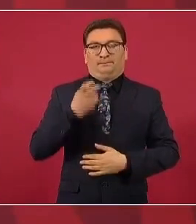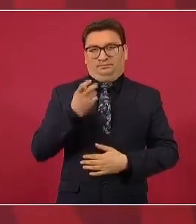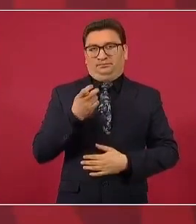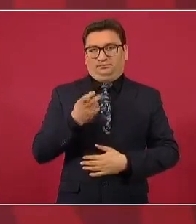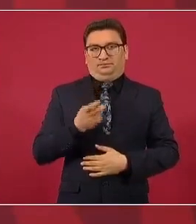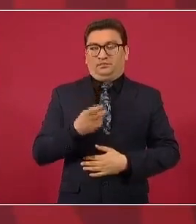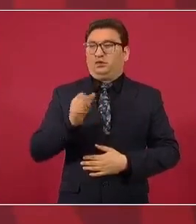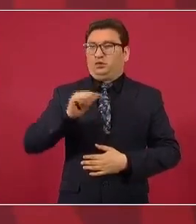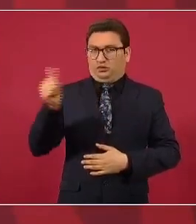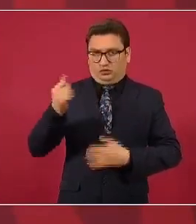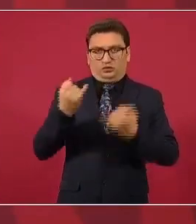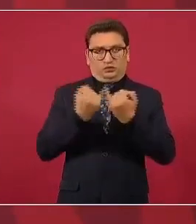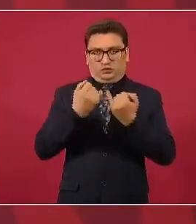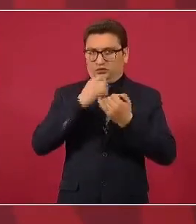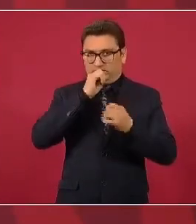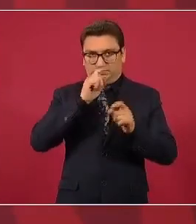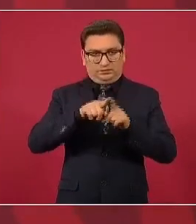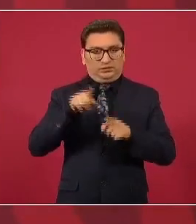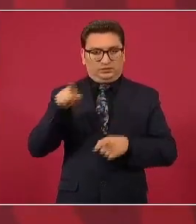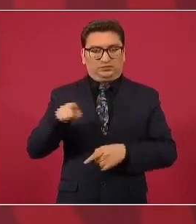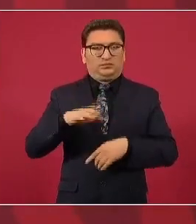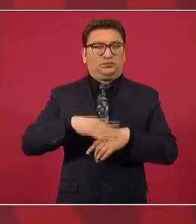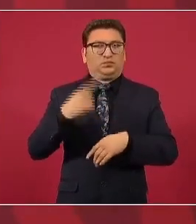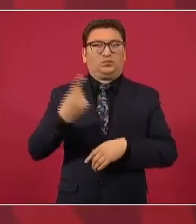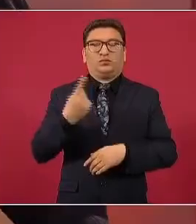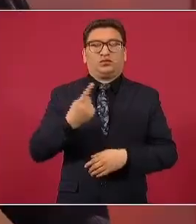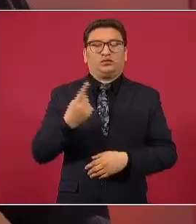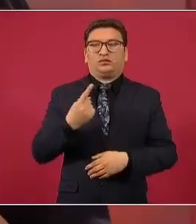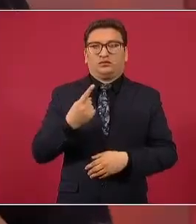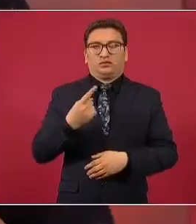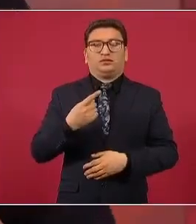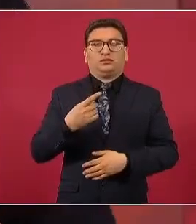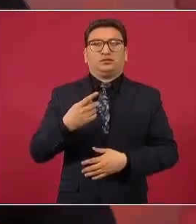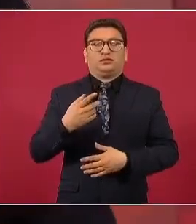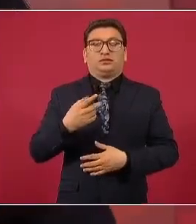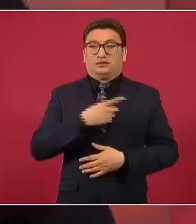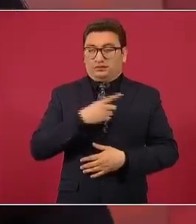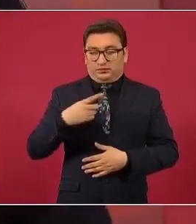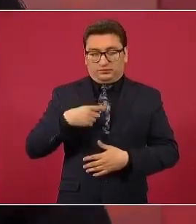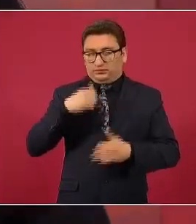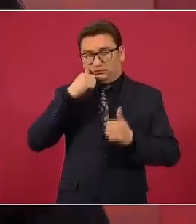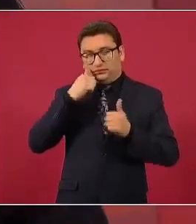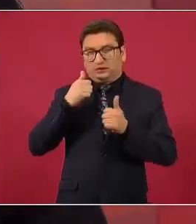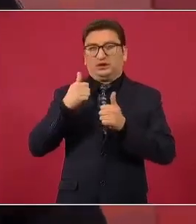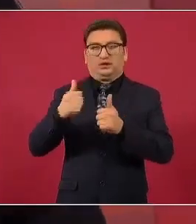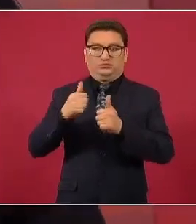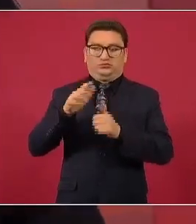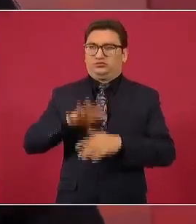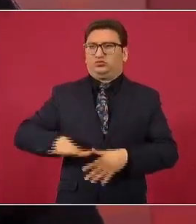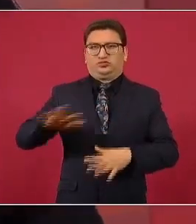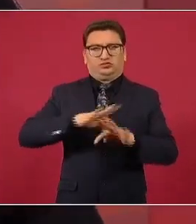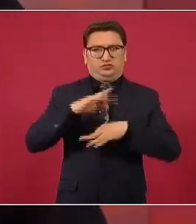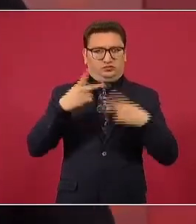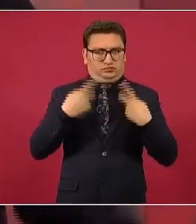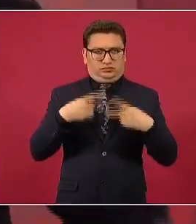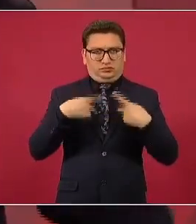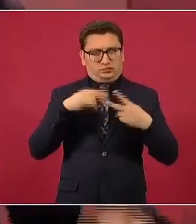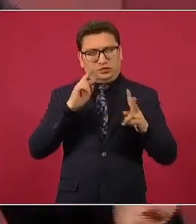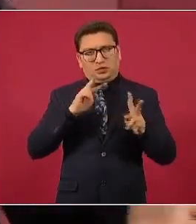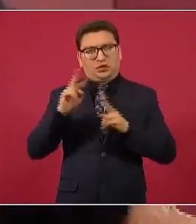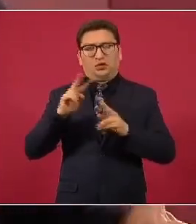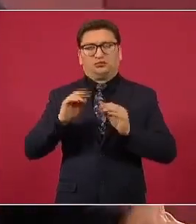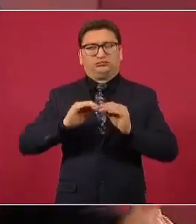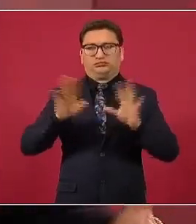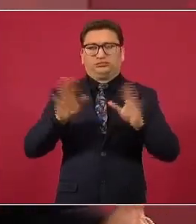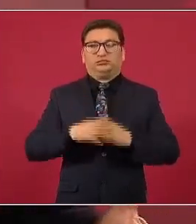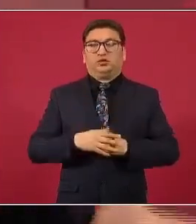otro también así, porque se tiene que tratar esto de manera pública. La otra cuestión que